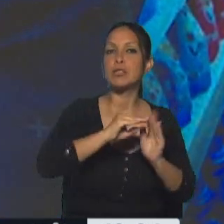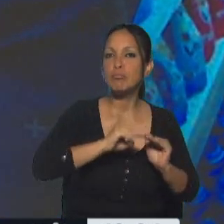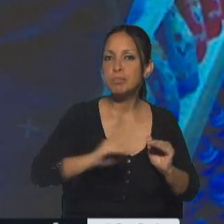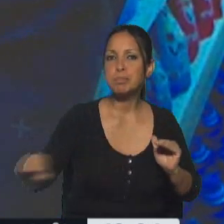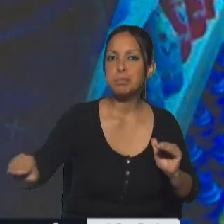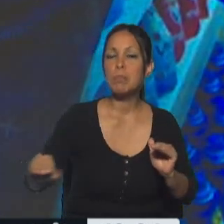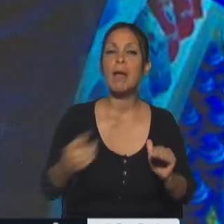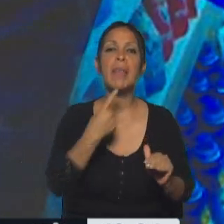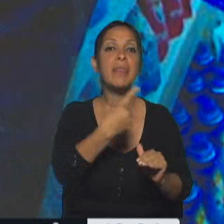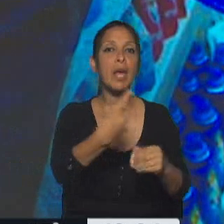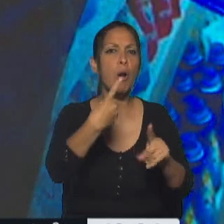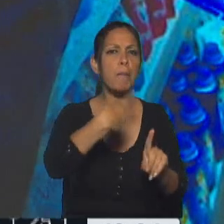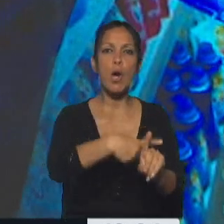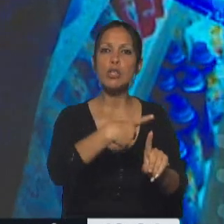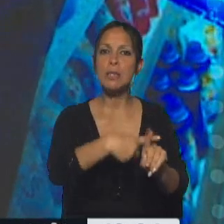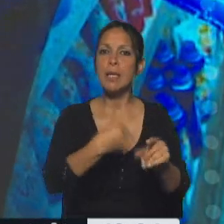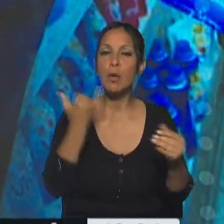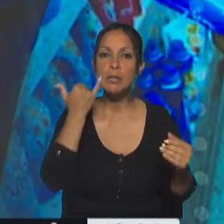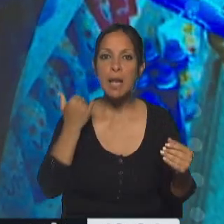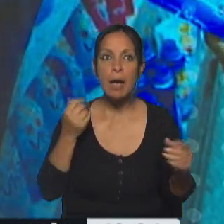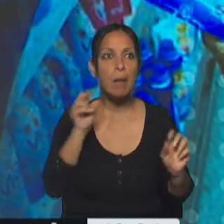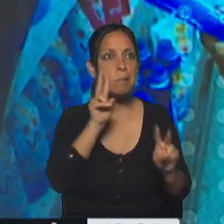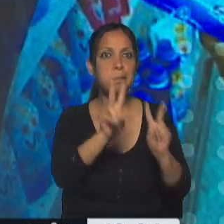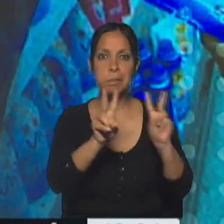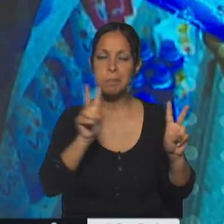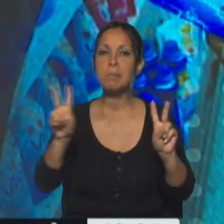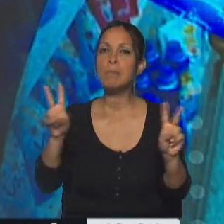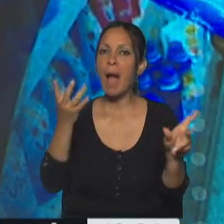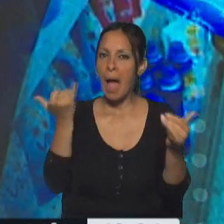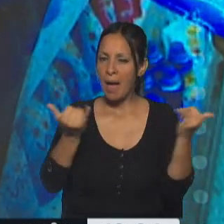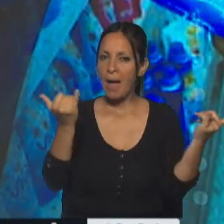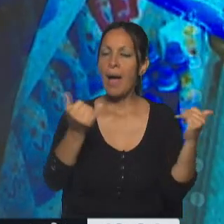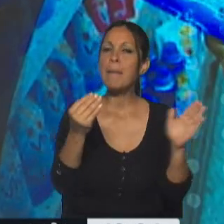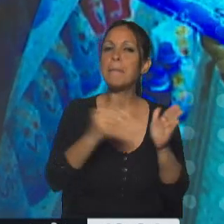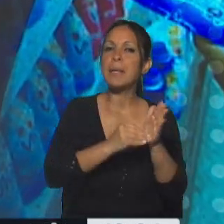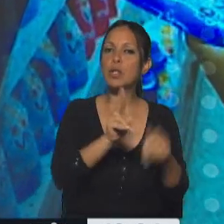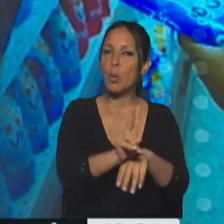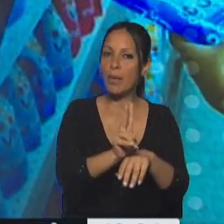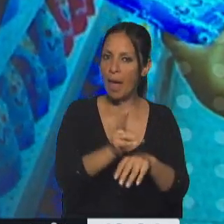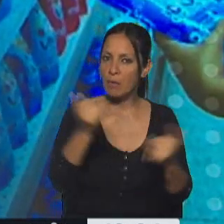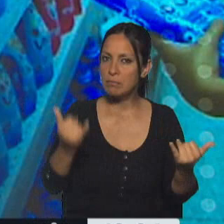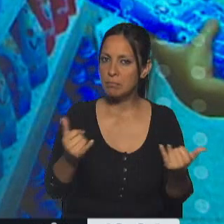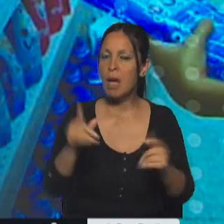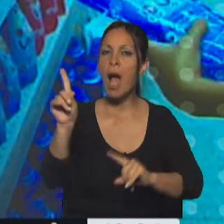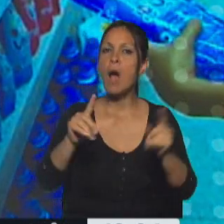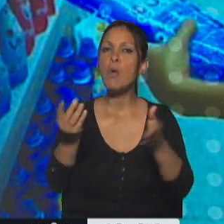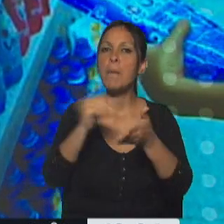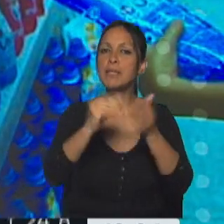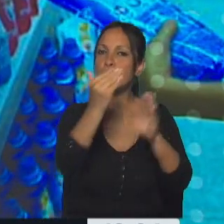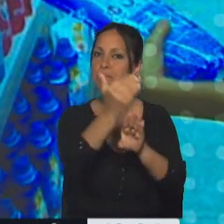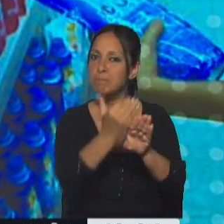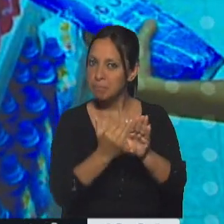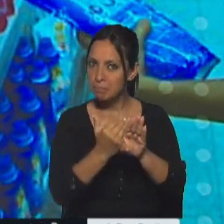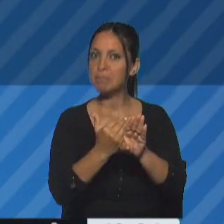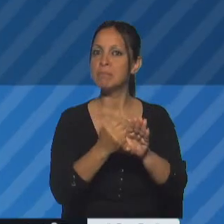muy positivo, que ya las góndolas se está viendo y lo están viendo los consumidores, que ya hay precios que volvieron para atrás y ahora sí están